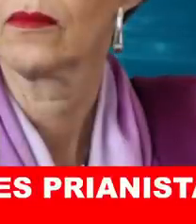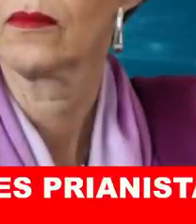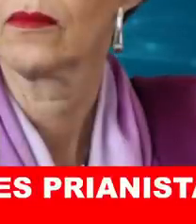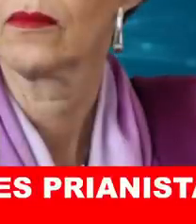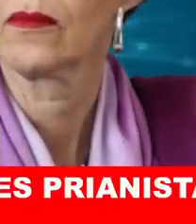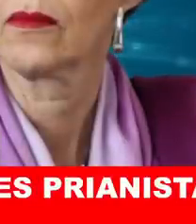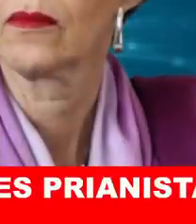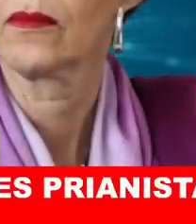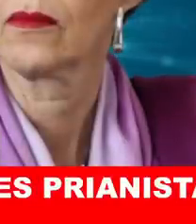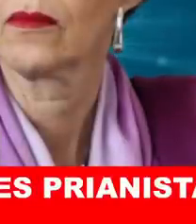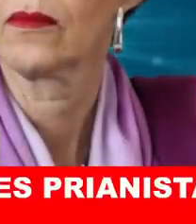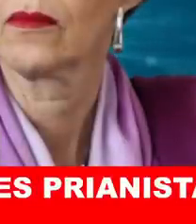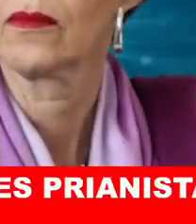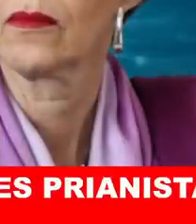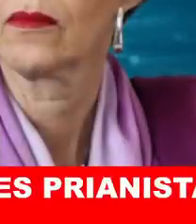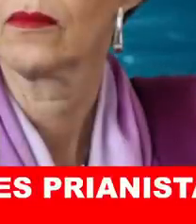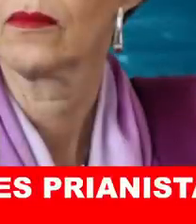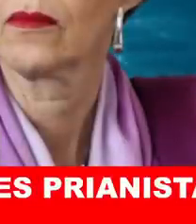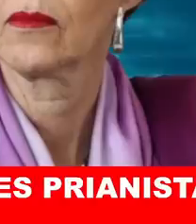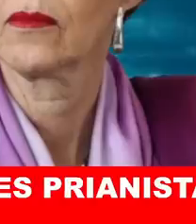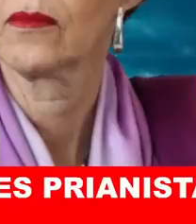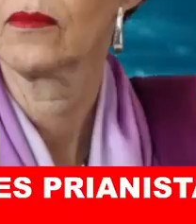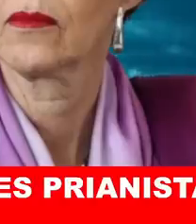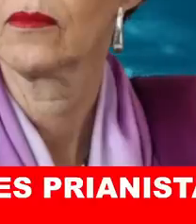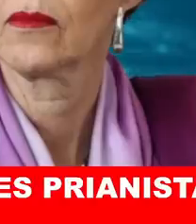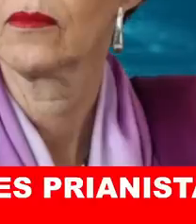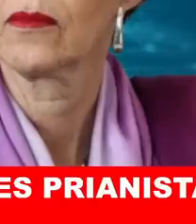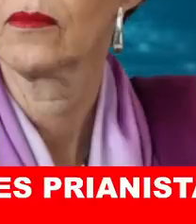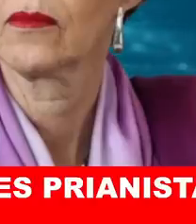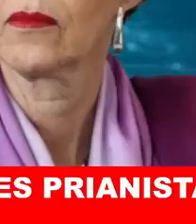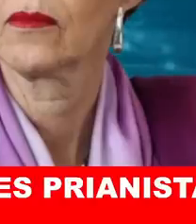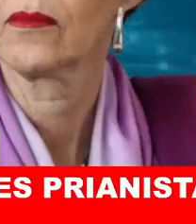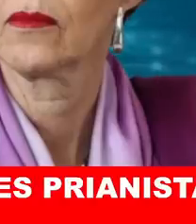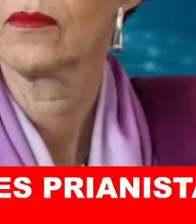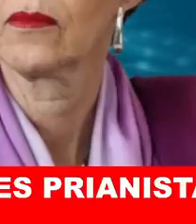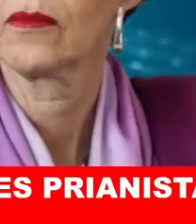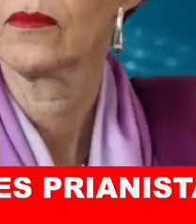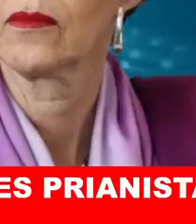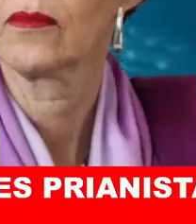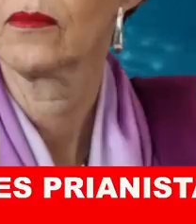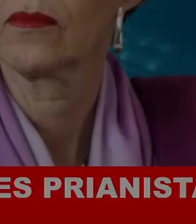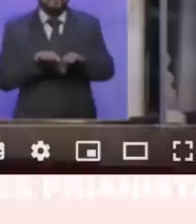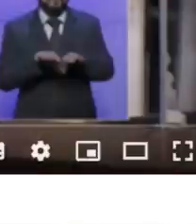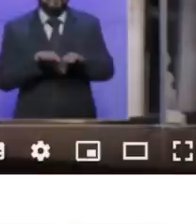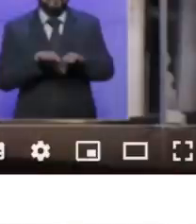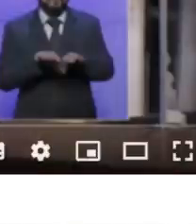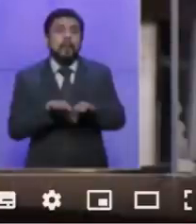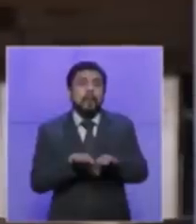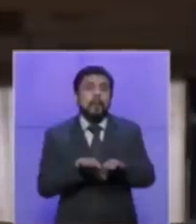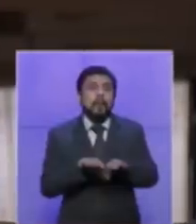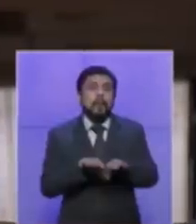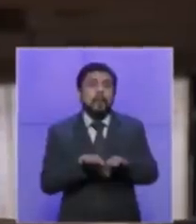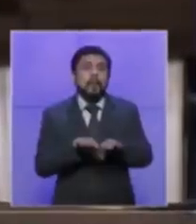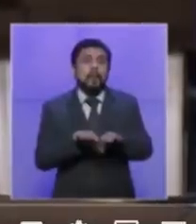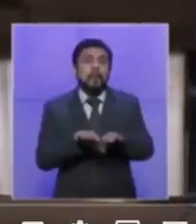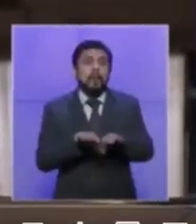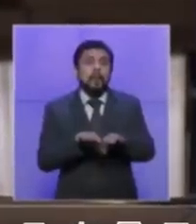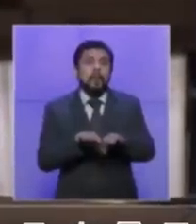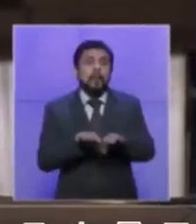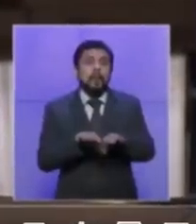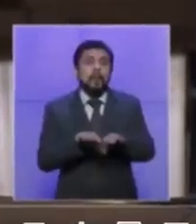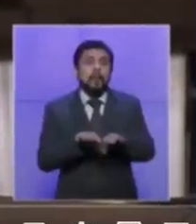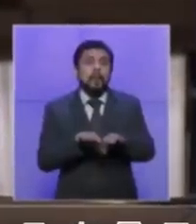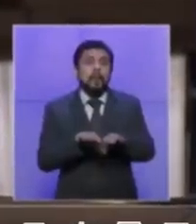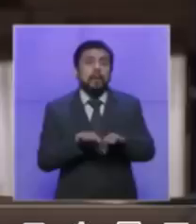pero no se debe preocupar el loretito no se debe preocupar porque mire el tribunal